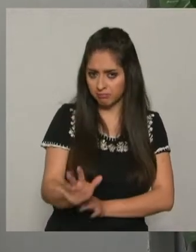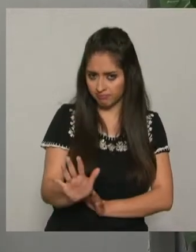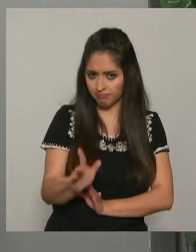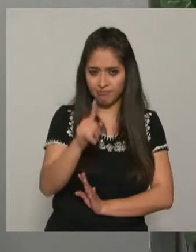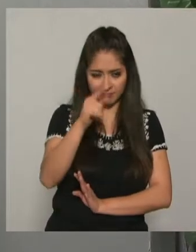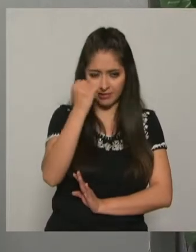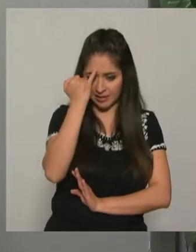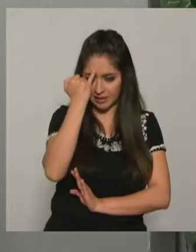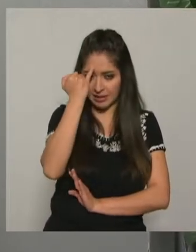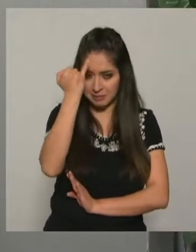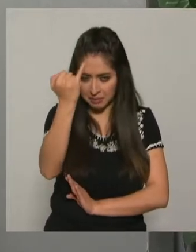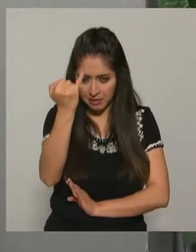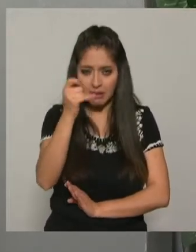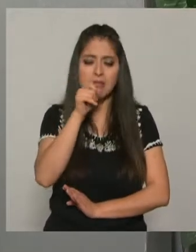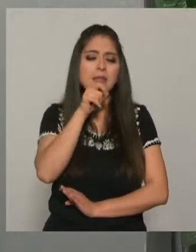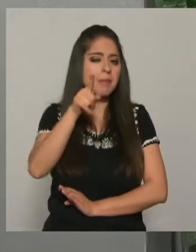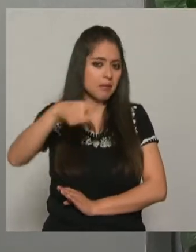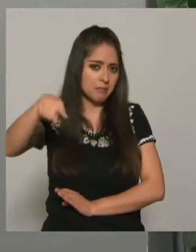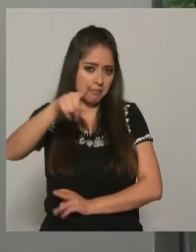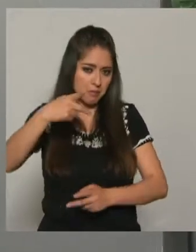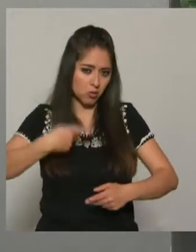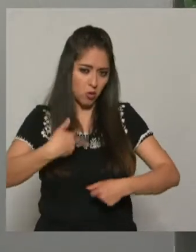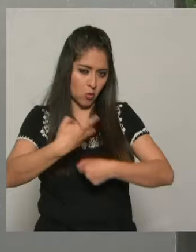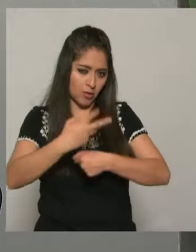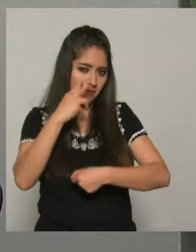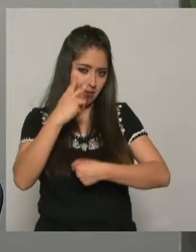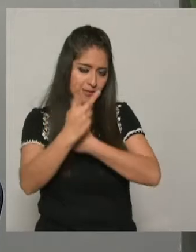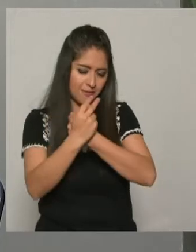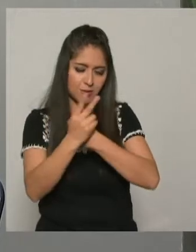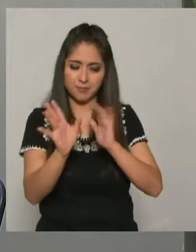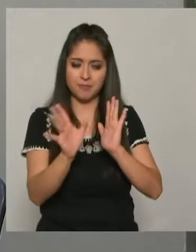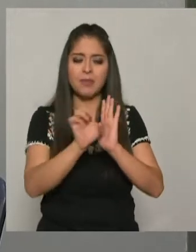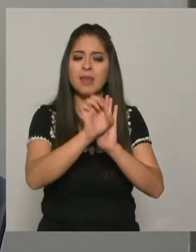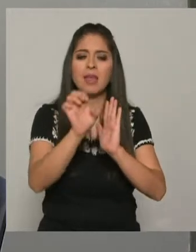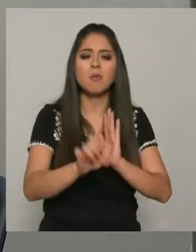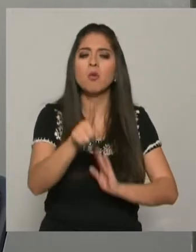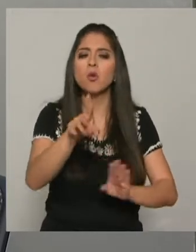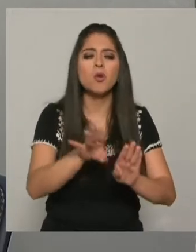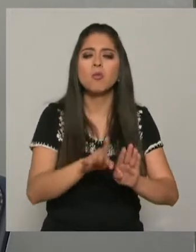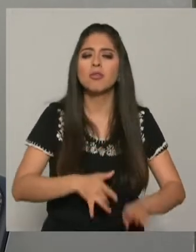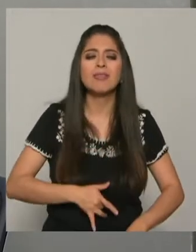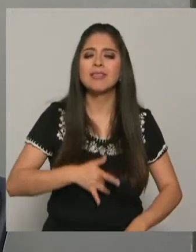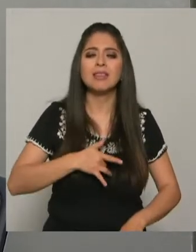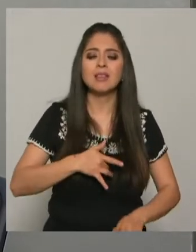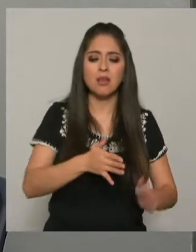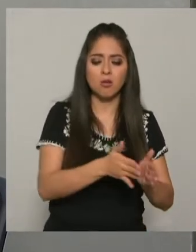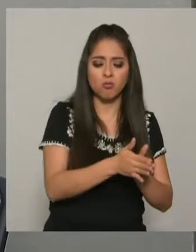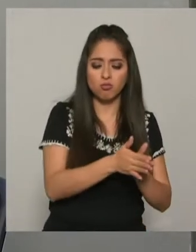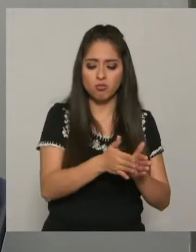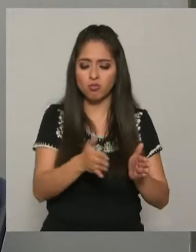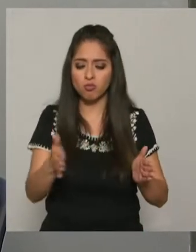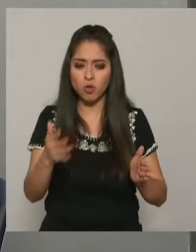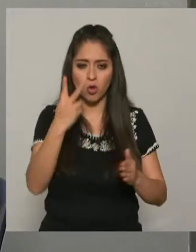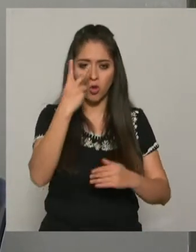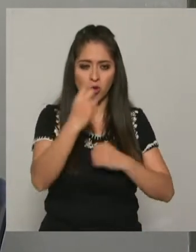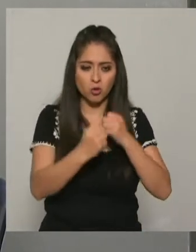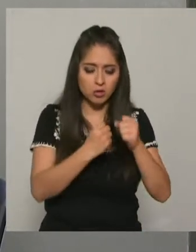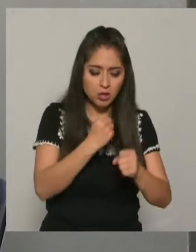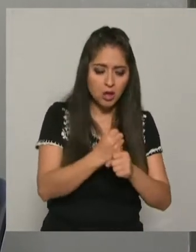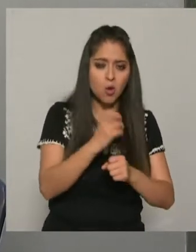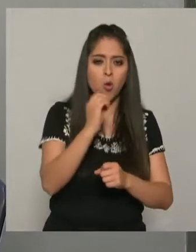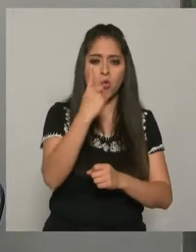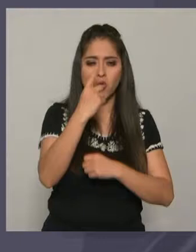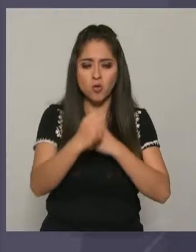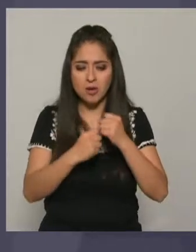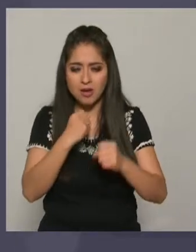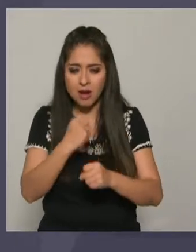Imagínense, le invito a la audiencia a que se pregunten cómo se sentirían si todos los días durante un periodo de 2 años, 1 año, que es lo que puede durar un